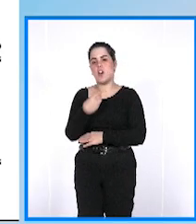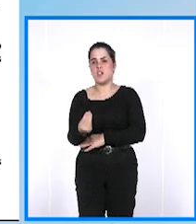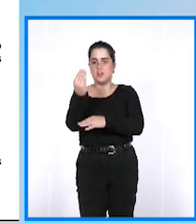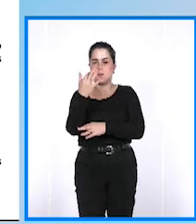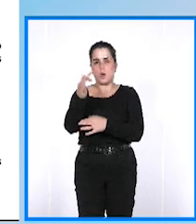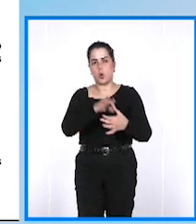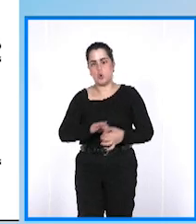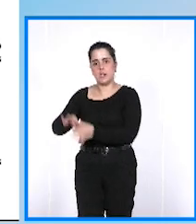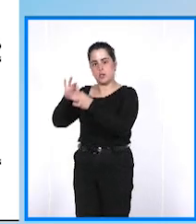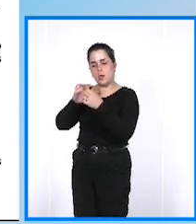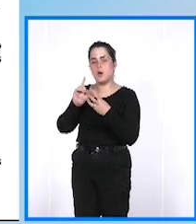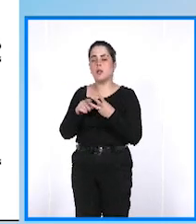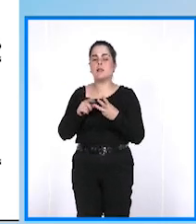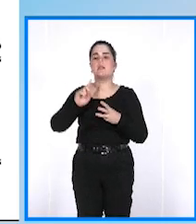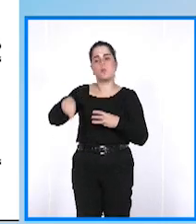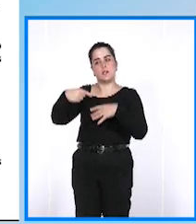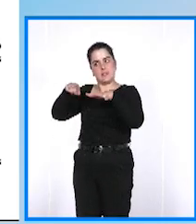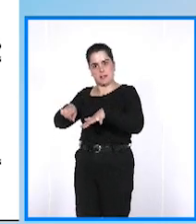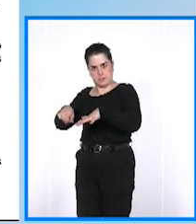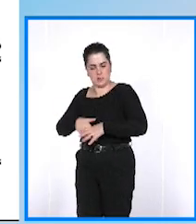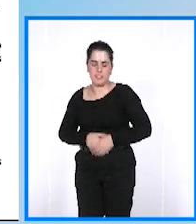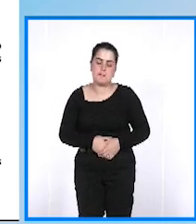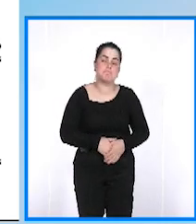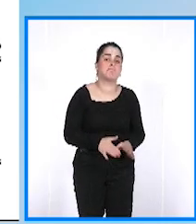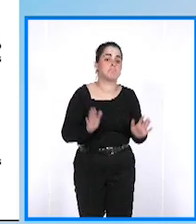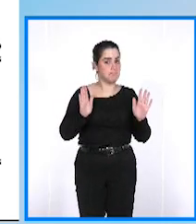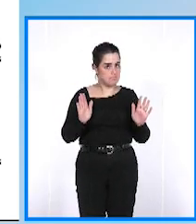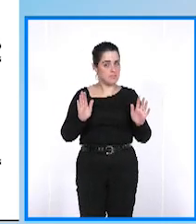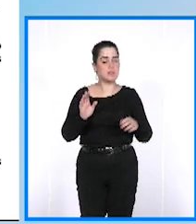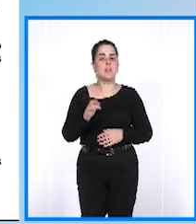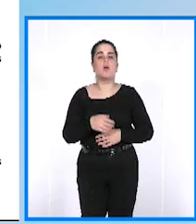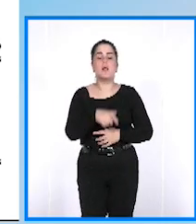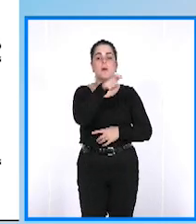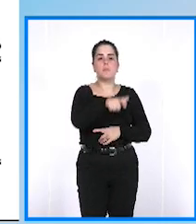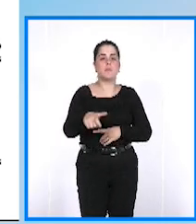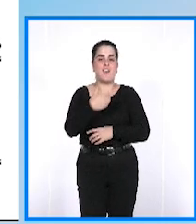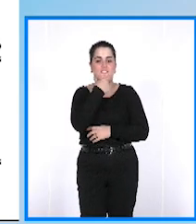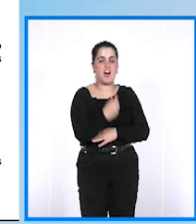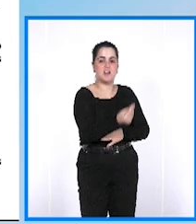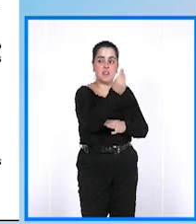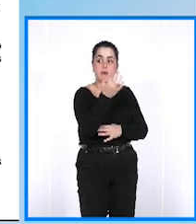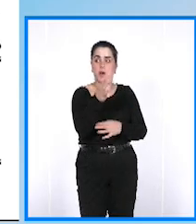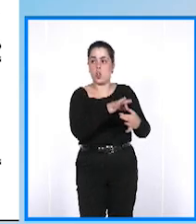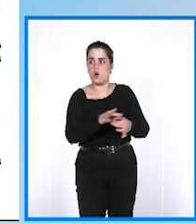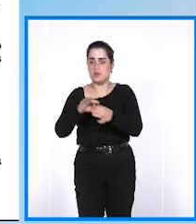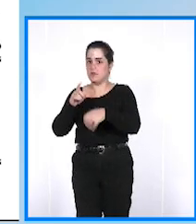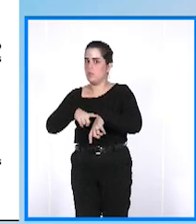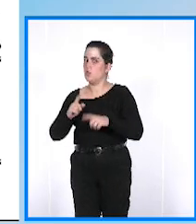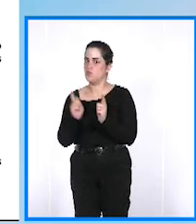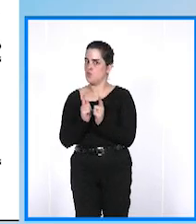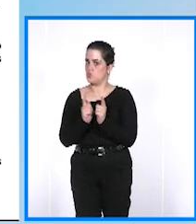conectores y y 6 meses después Es verdad que facilitadores conect nos dicen que que han tenido poquito